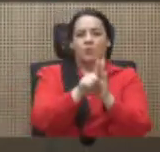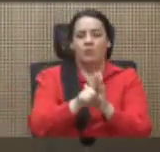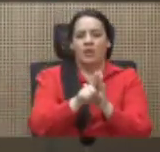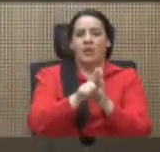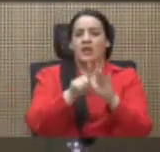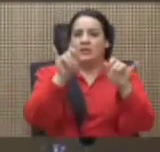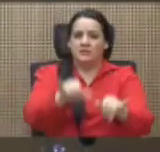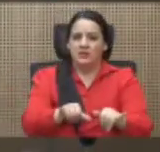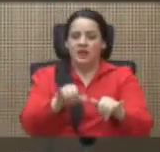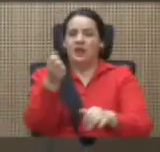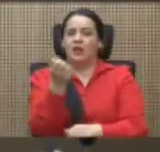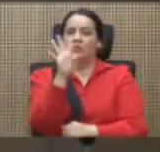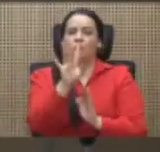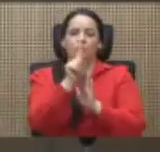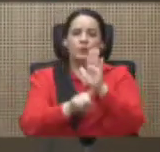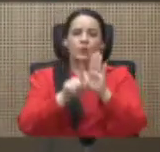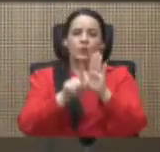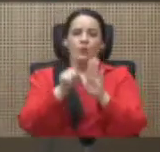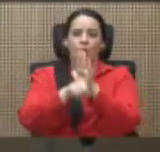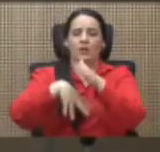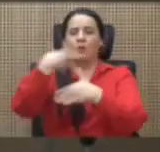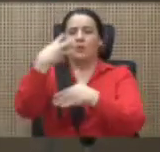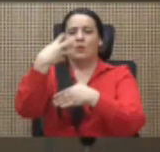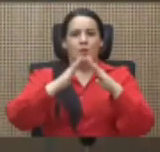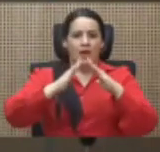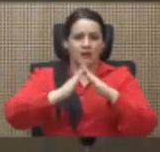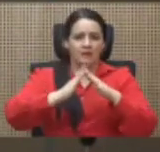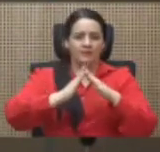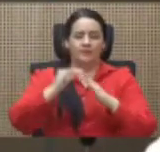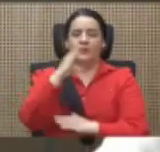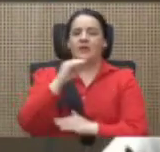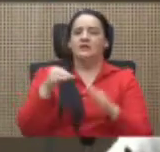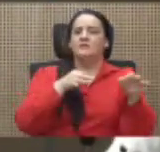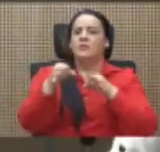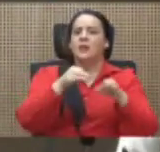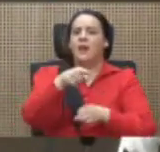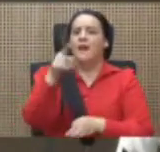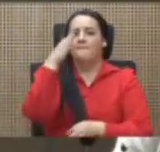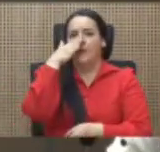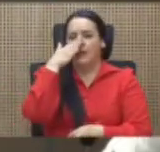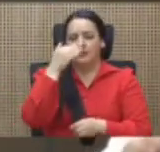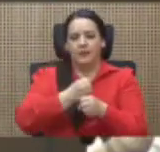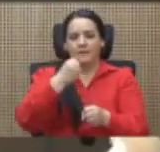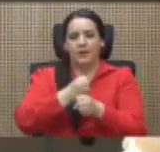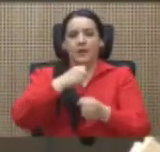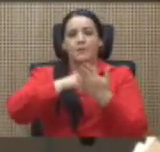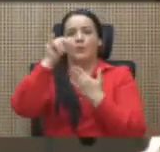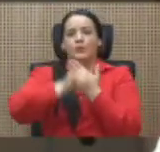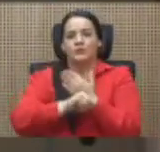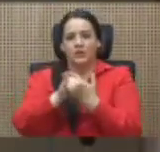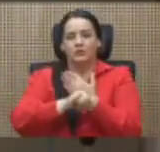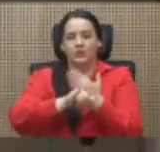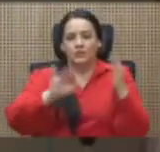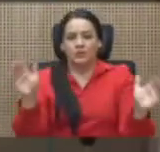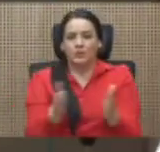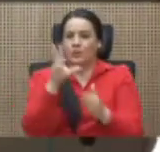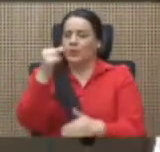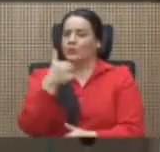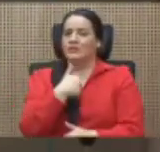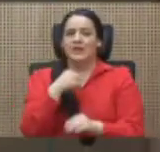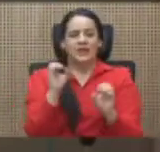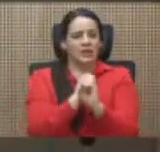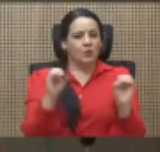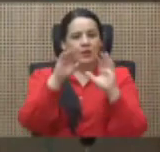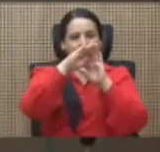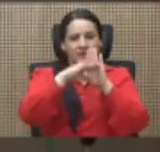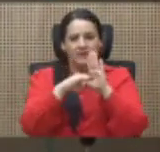horas fuera de su hogar. Explíquenle a esa madre trabajadora que el proyecto que están impulsando no tiene una sola medida real